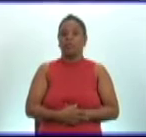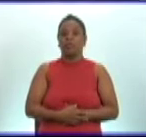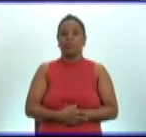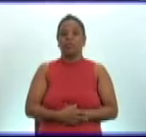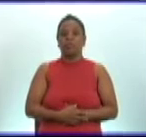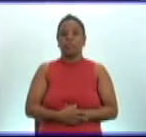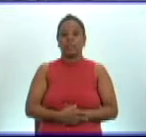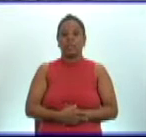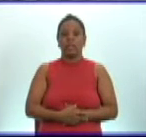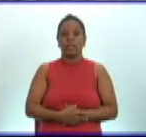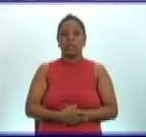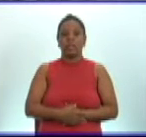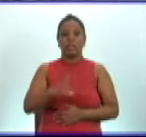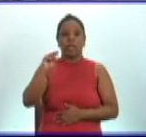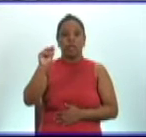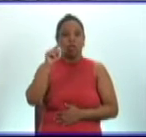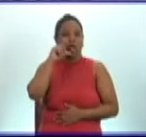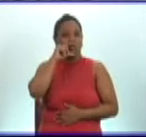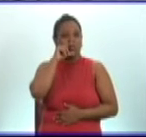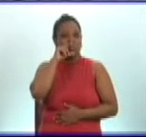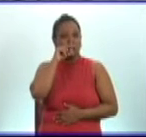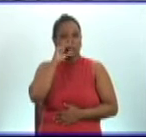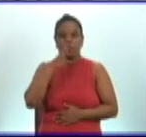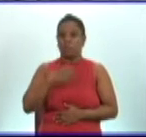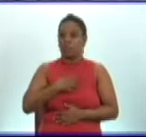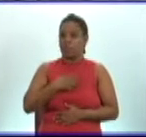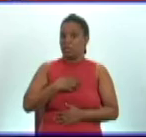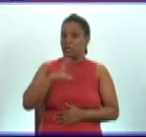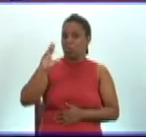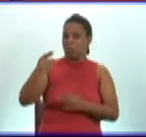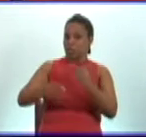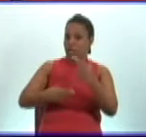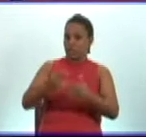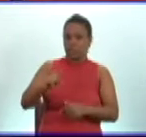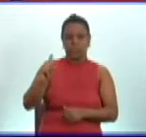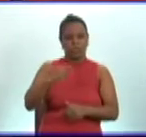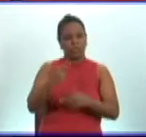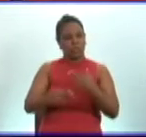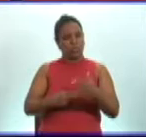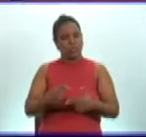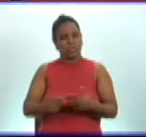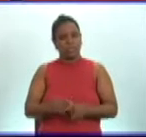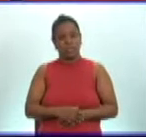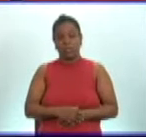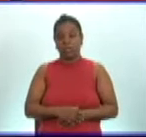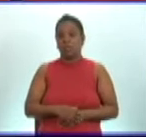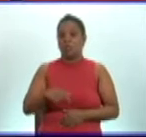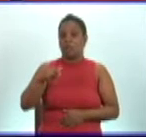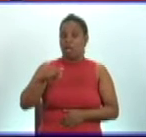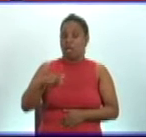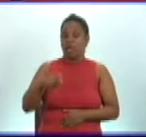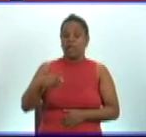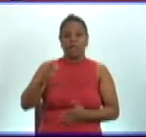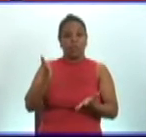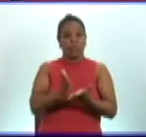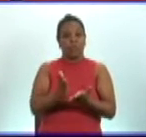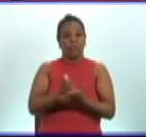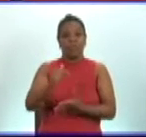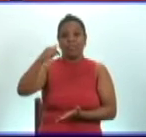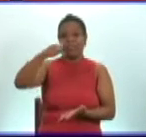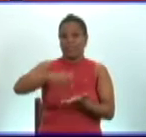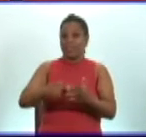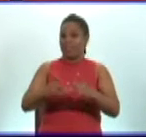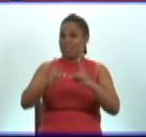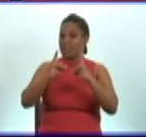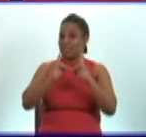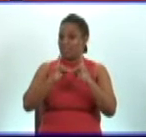y hablar en voz baja de lo que deberíamos hacer y no hacemos. La presencia de los estudiantes en el cementerio, además a